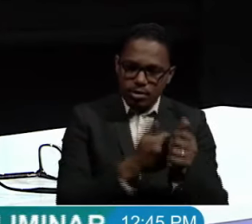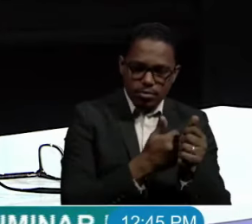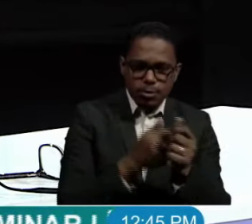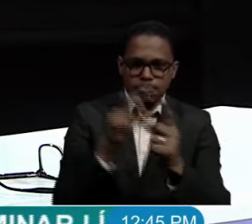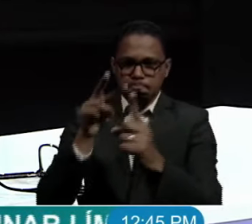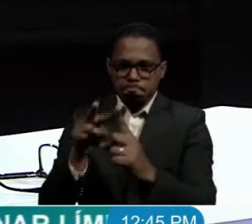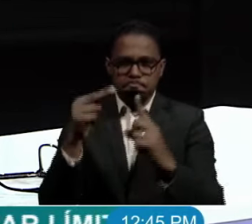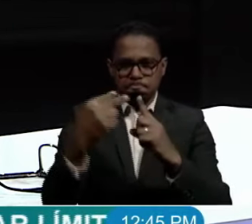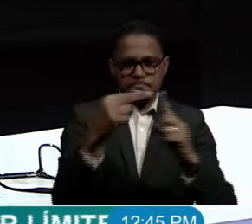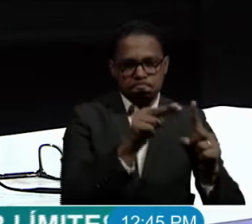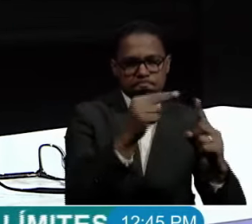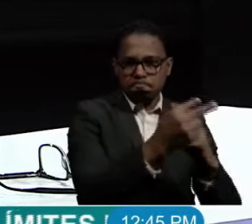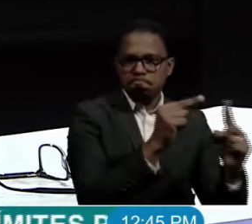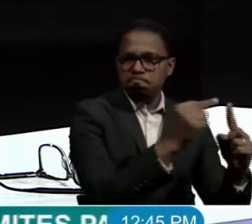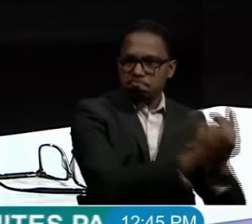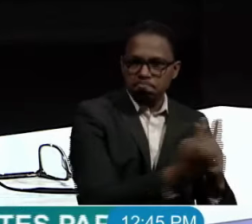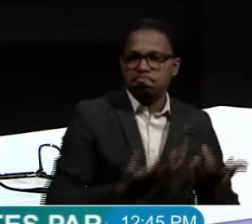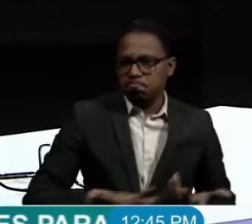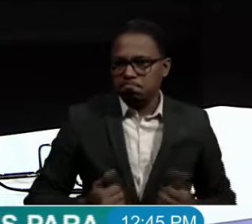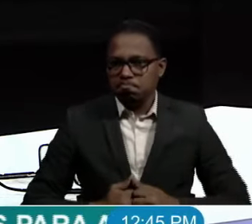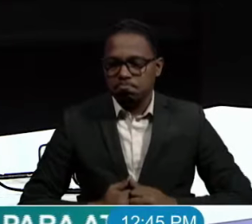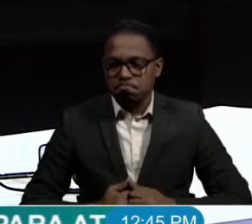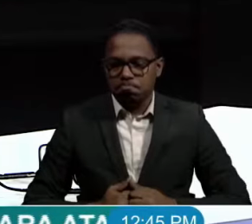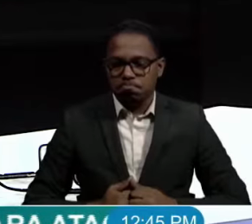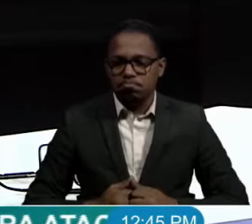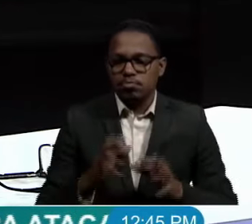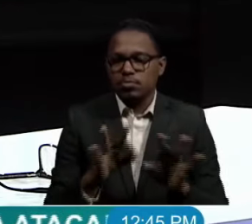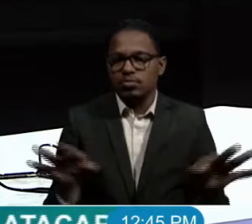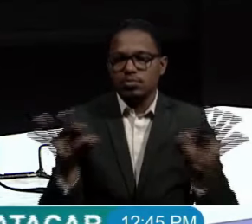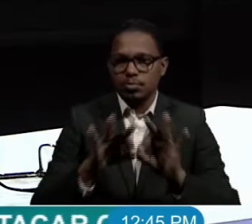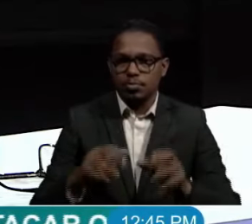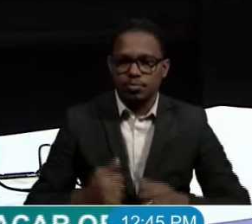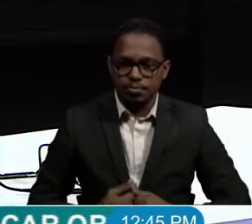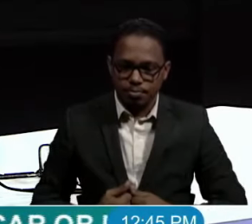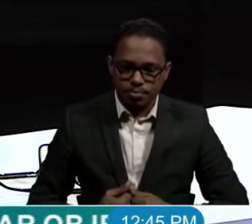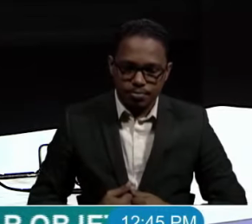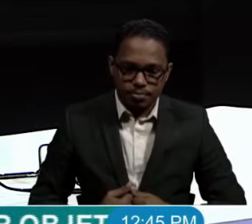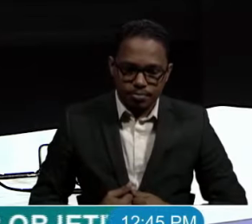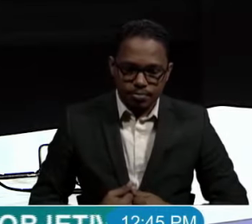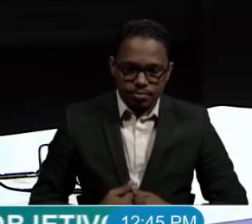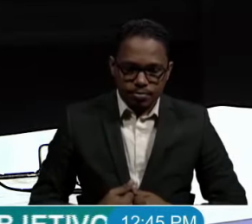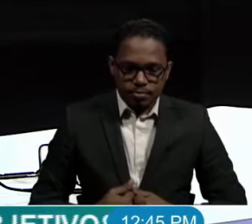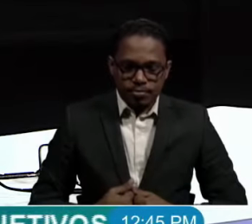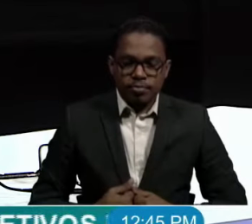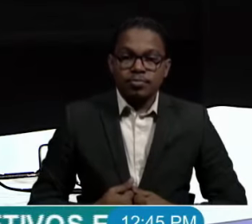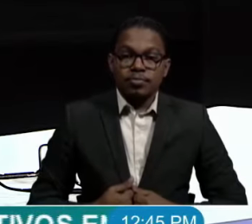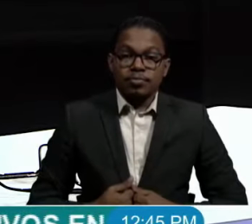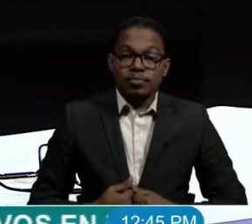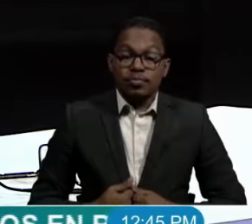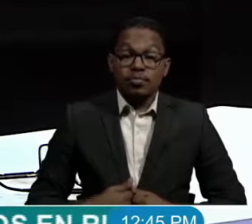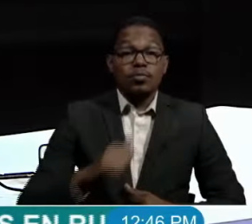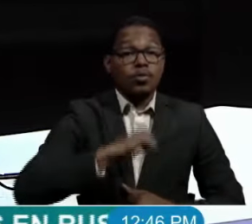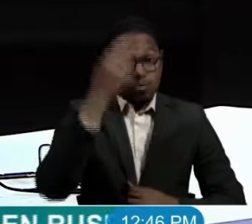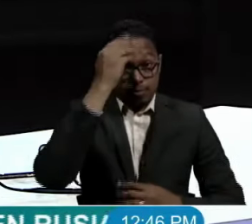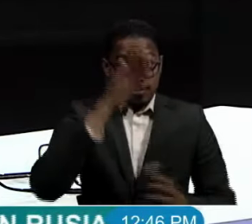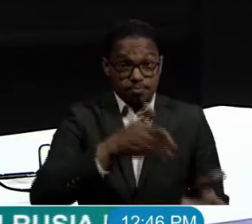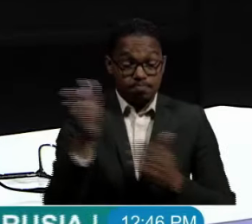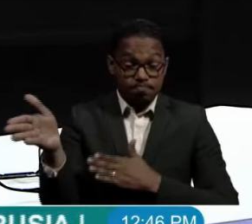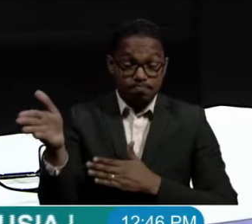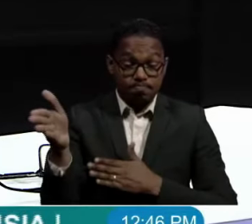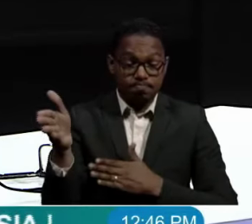visión, muy fuertes y contundentes, valiosas. Agradecemos a cada uno su participación. Bien, en otra información,